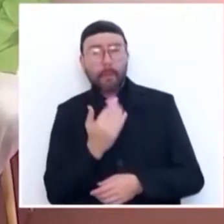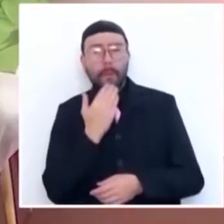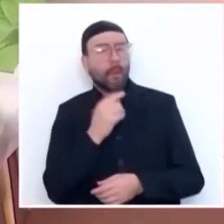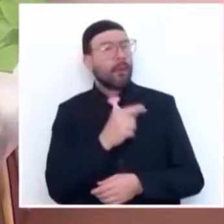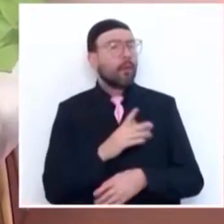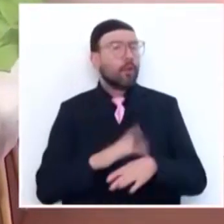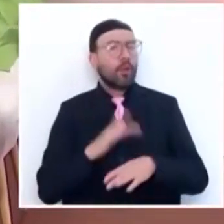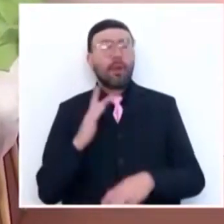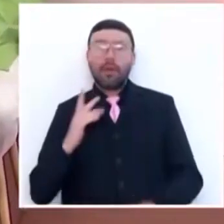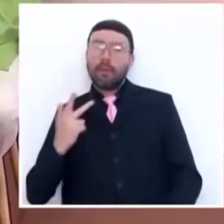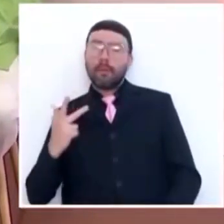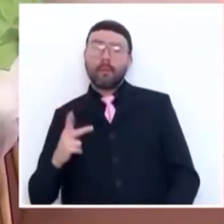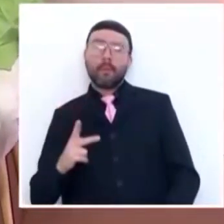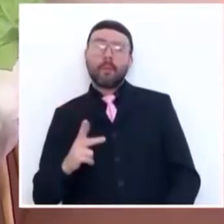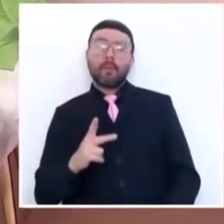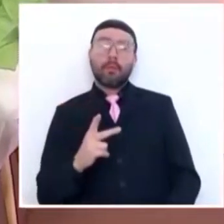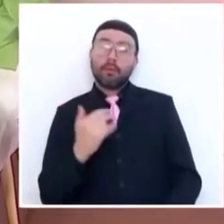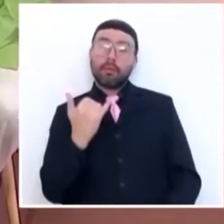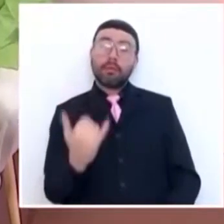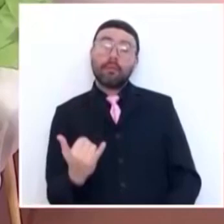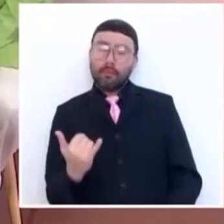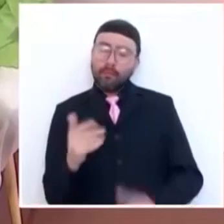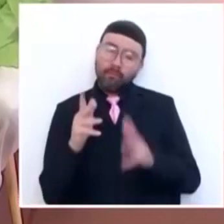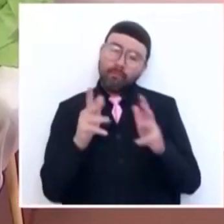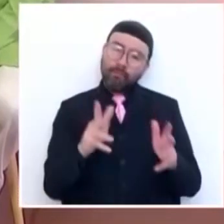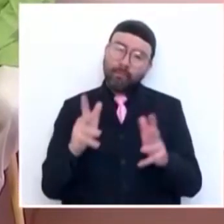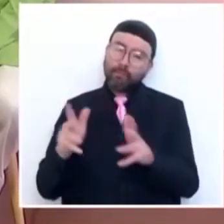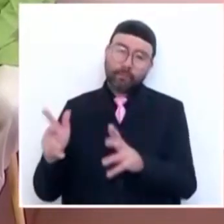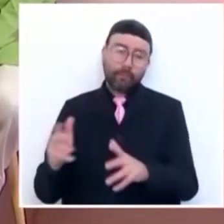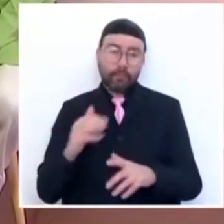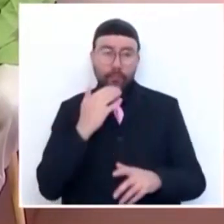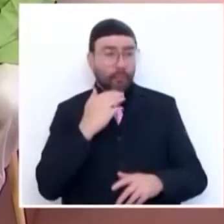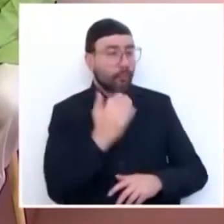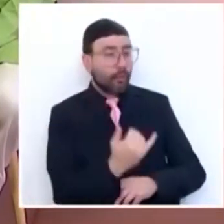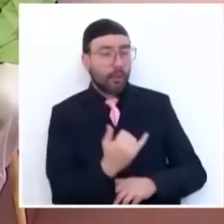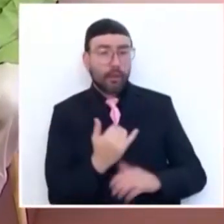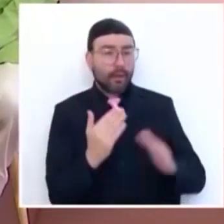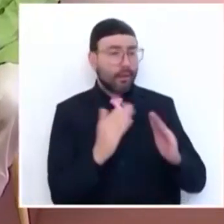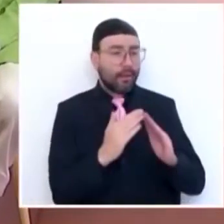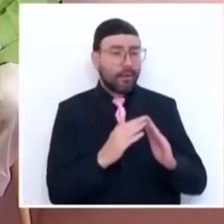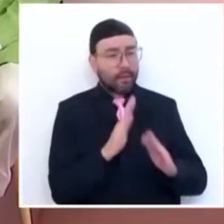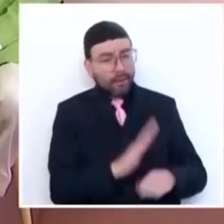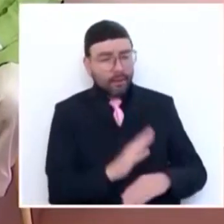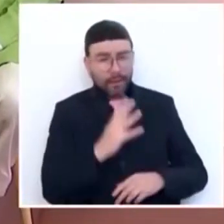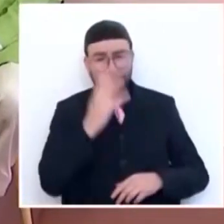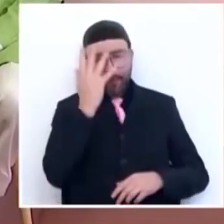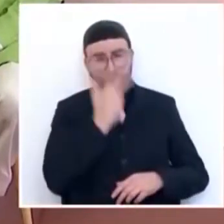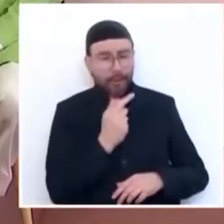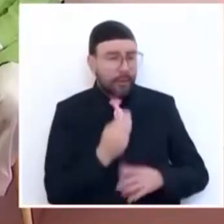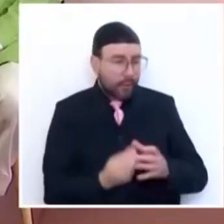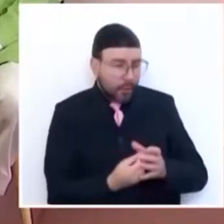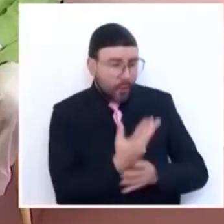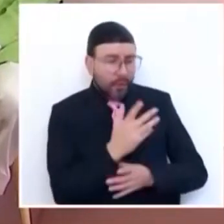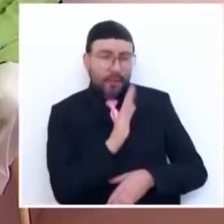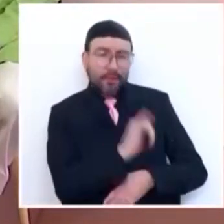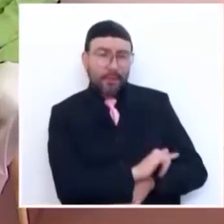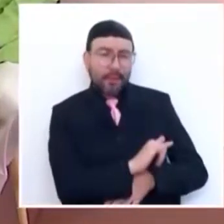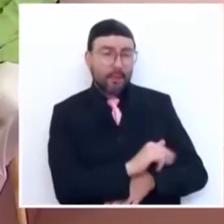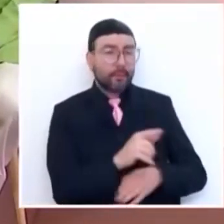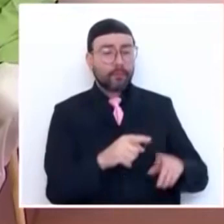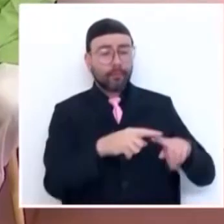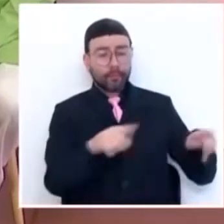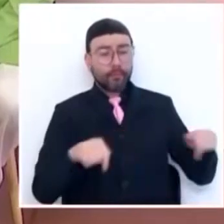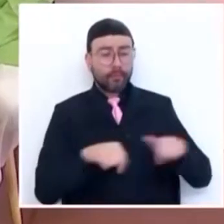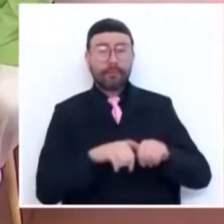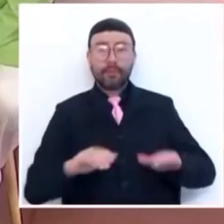viajar a algún proceso de capacitación y usted había dejado una matica muy linda en la sala,